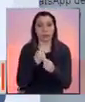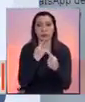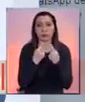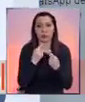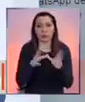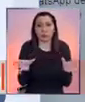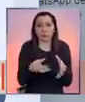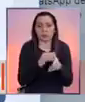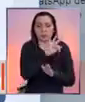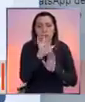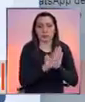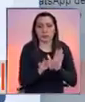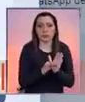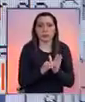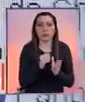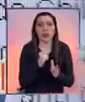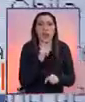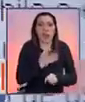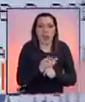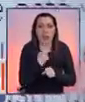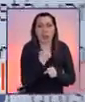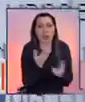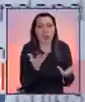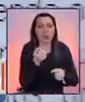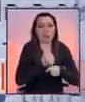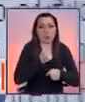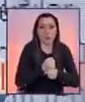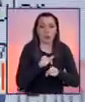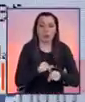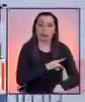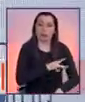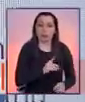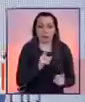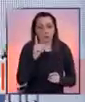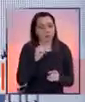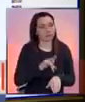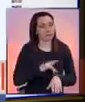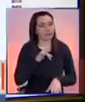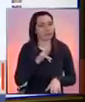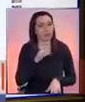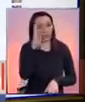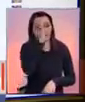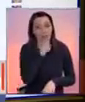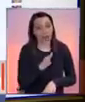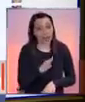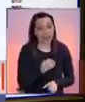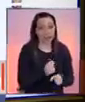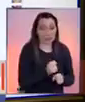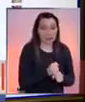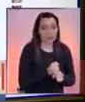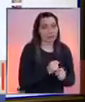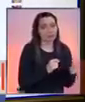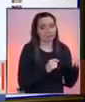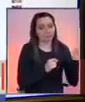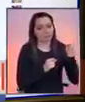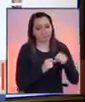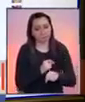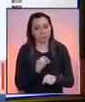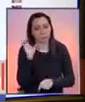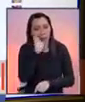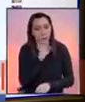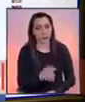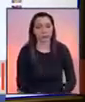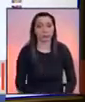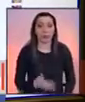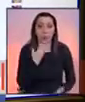varios grupos de Facebook por empleos en Chile. La delicada situación económica del gigante de Sudamérica los ha llevado a emigrar.